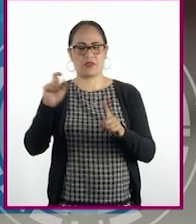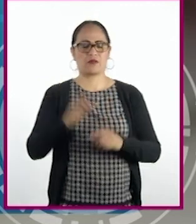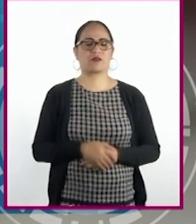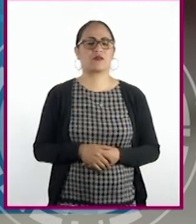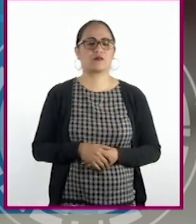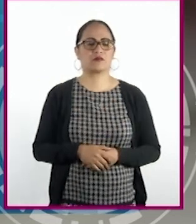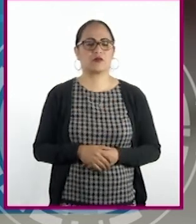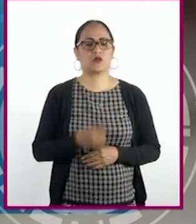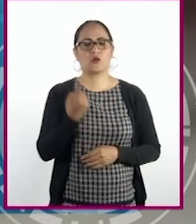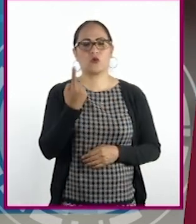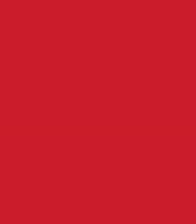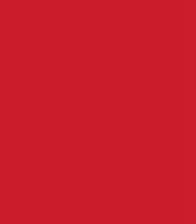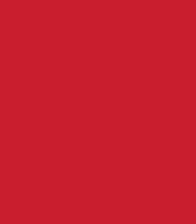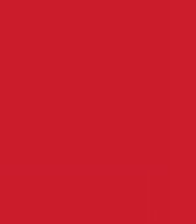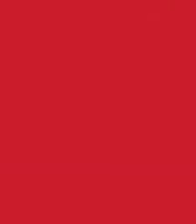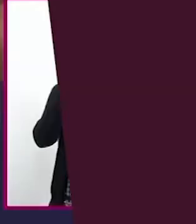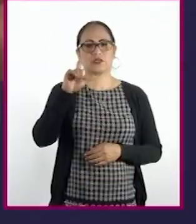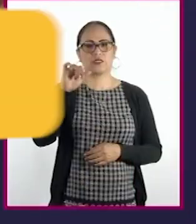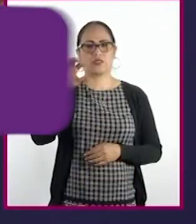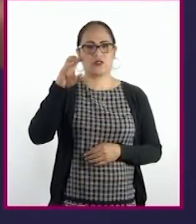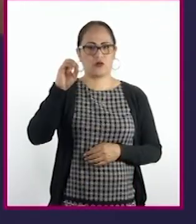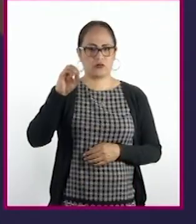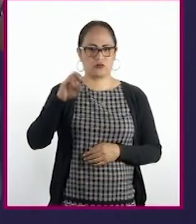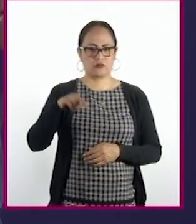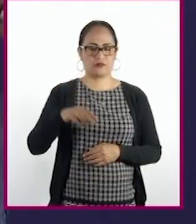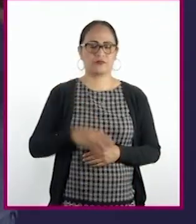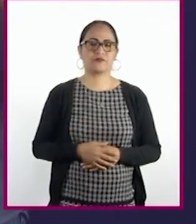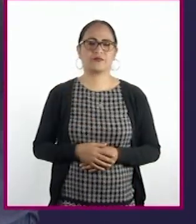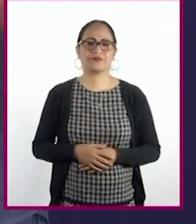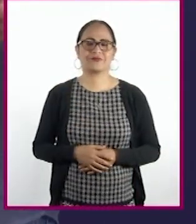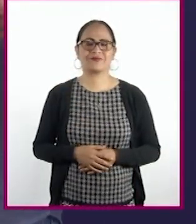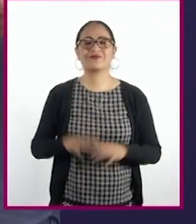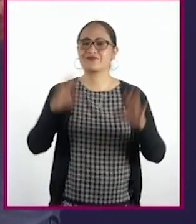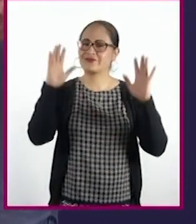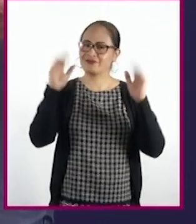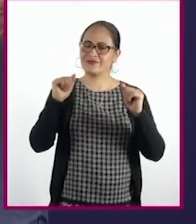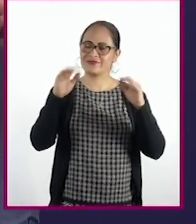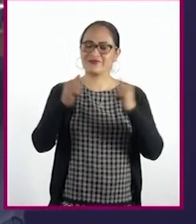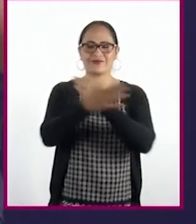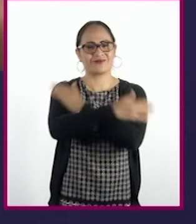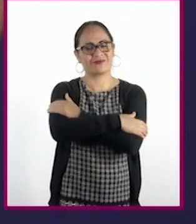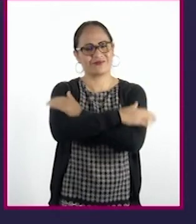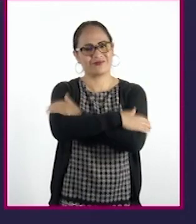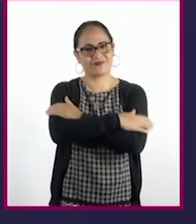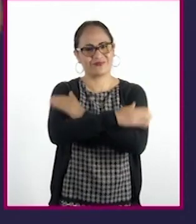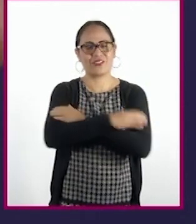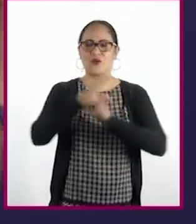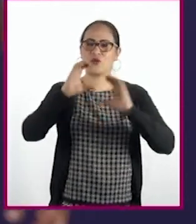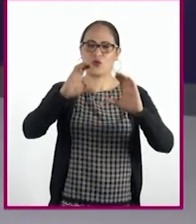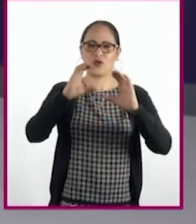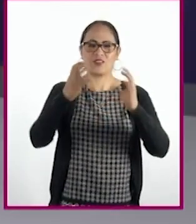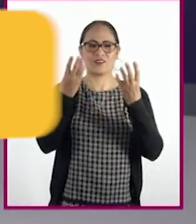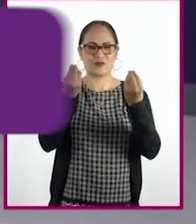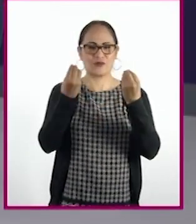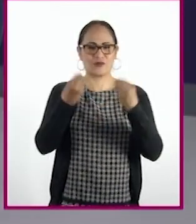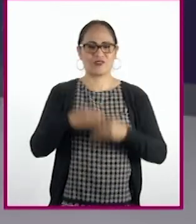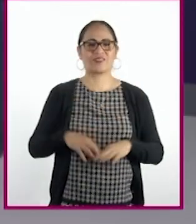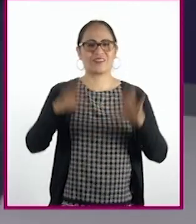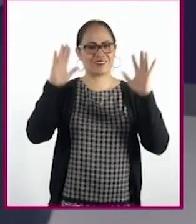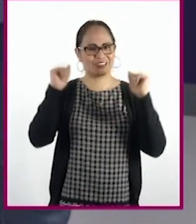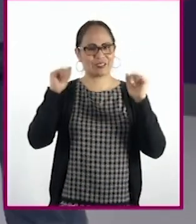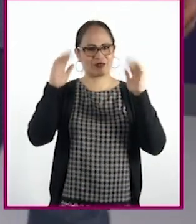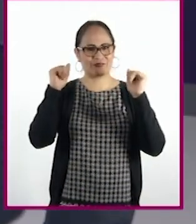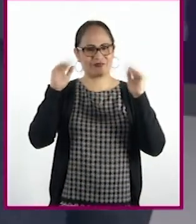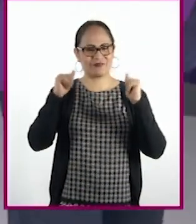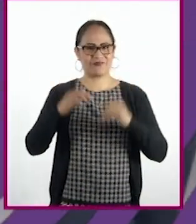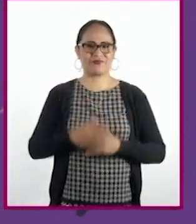de silicón de uso general. Nos despedimos con un abrazo a la distancia. Cuídense mucho.